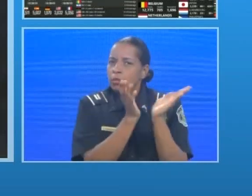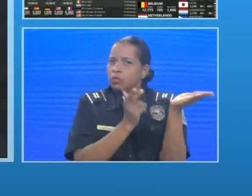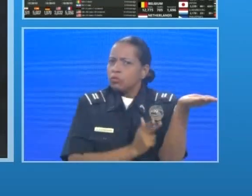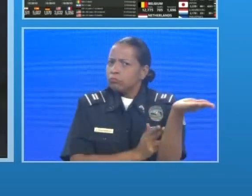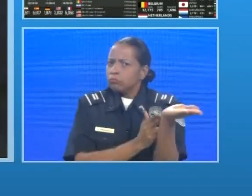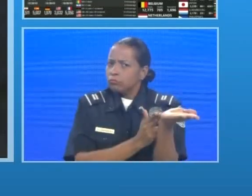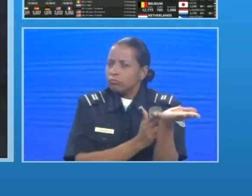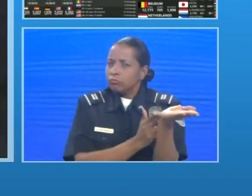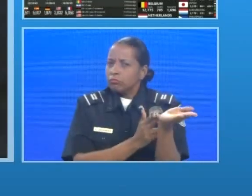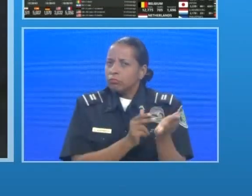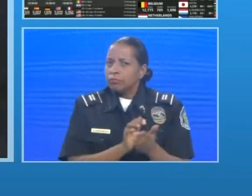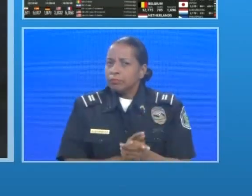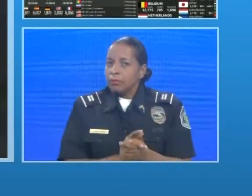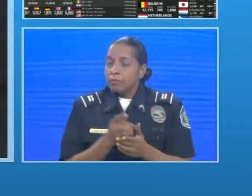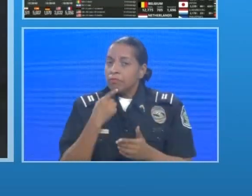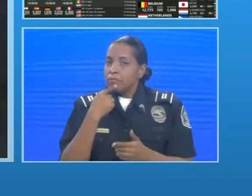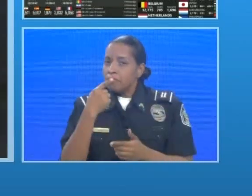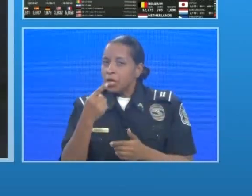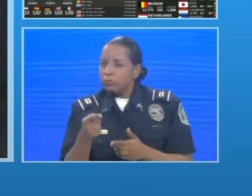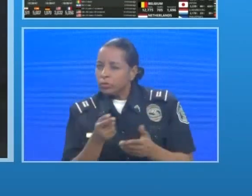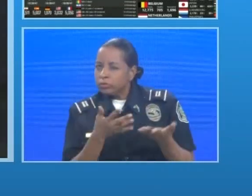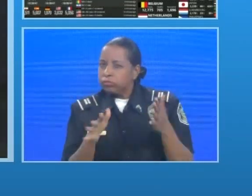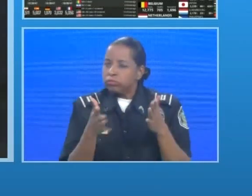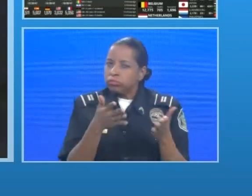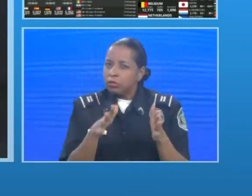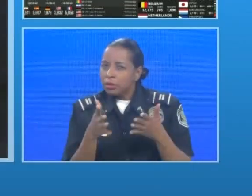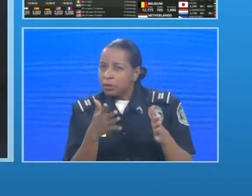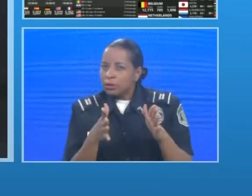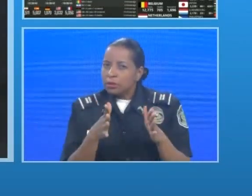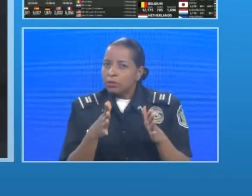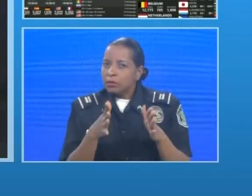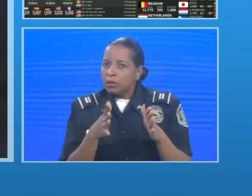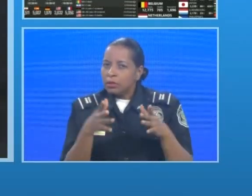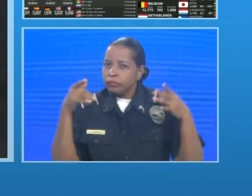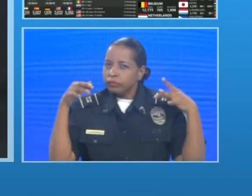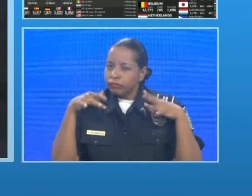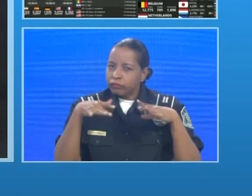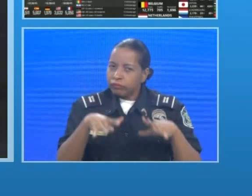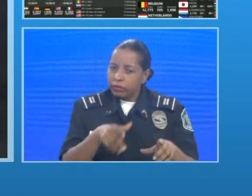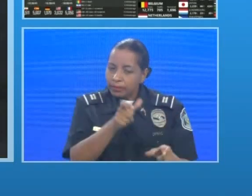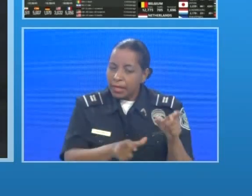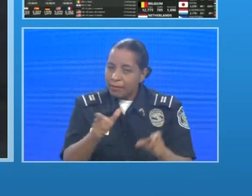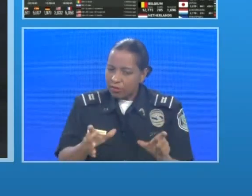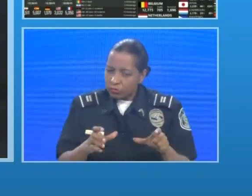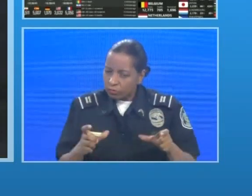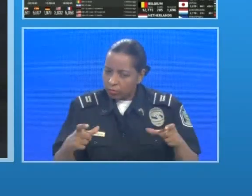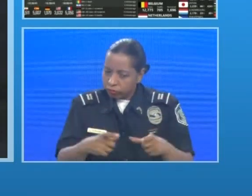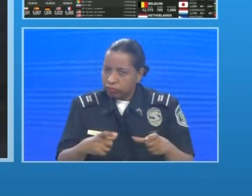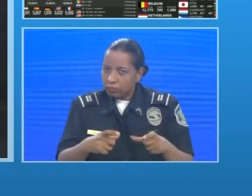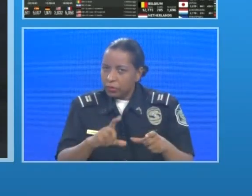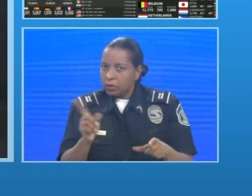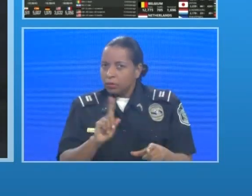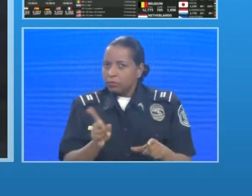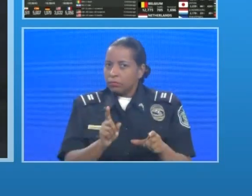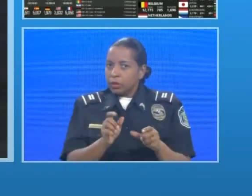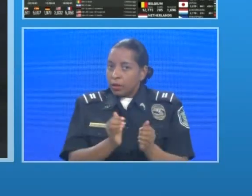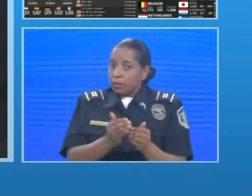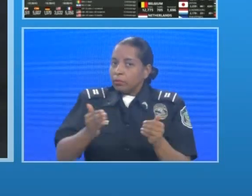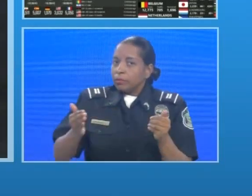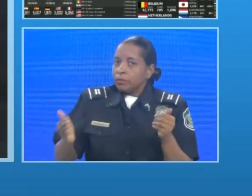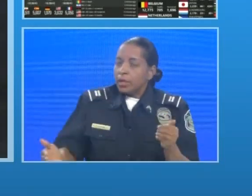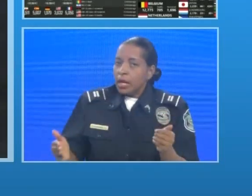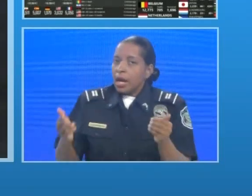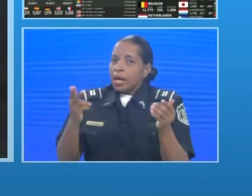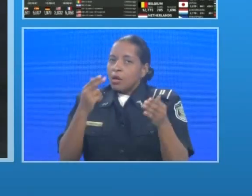Vedado vamos a desconcentrar un poco la afluencia de personas que van a la Policlínica Gustavo